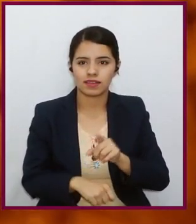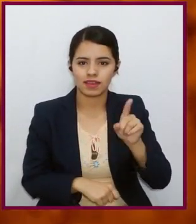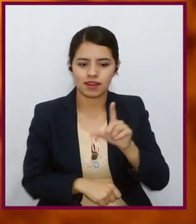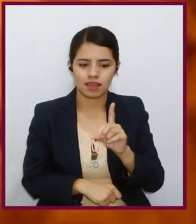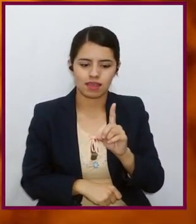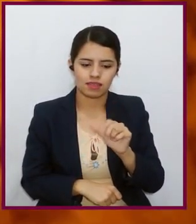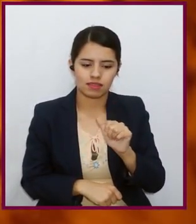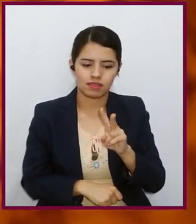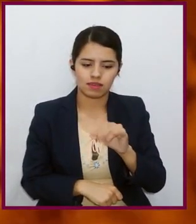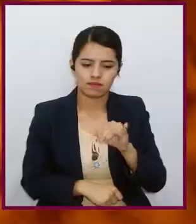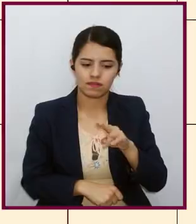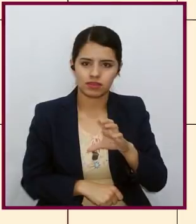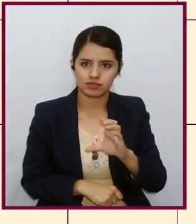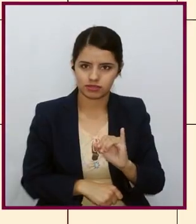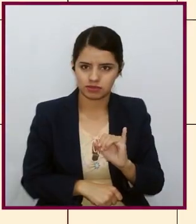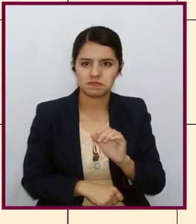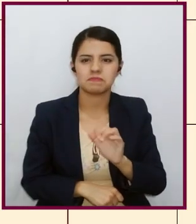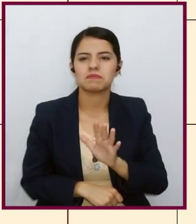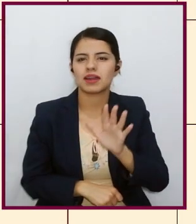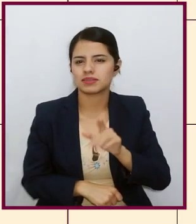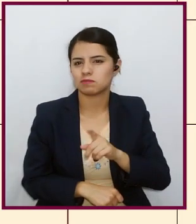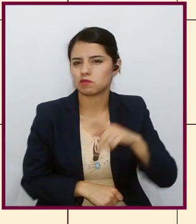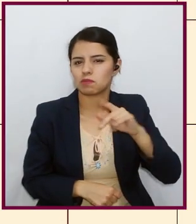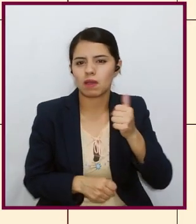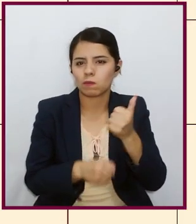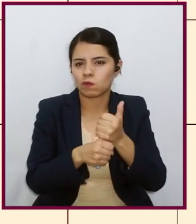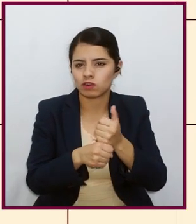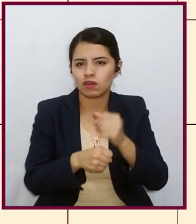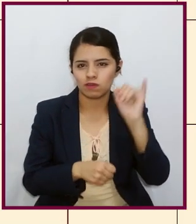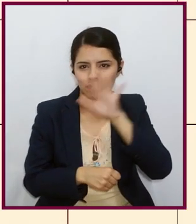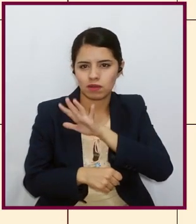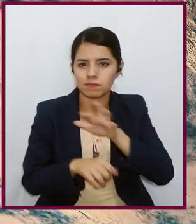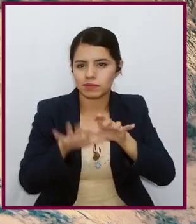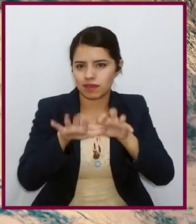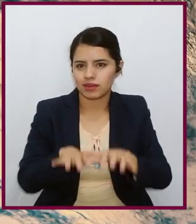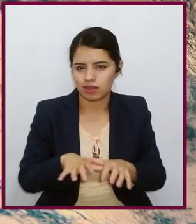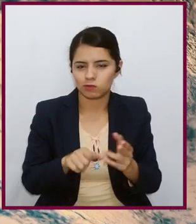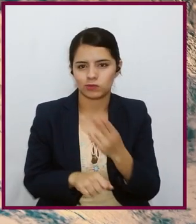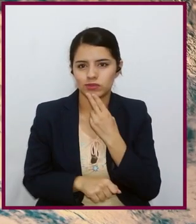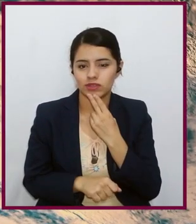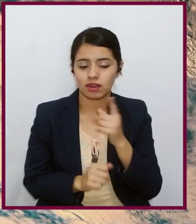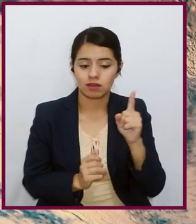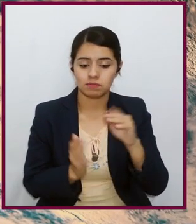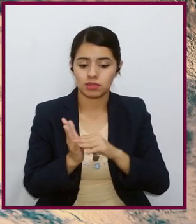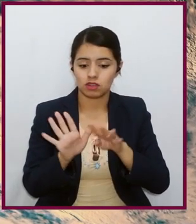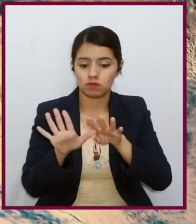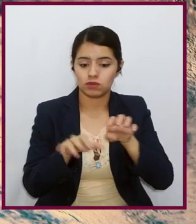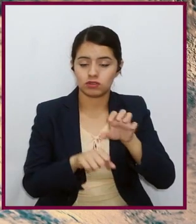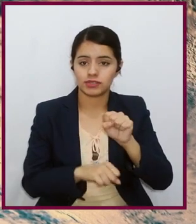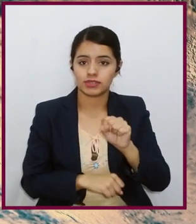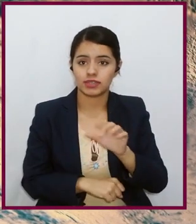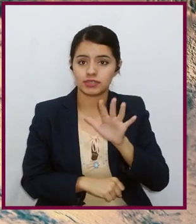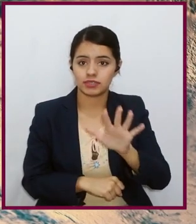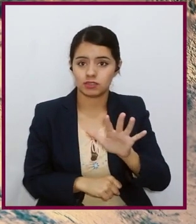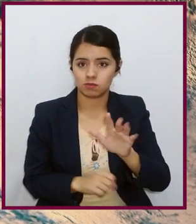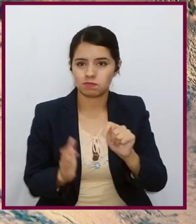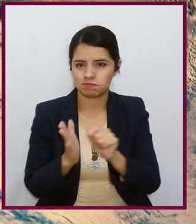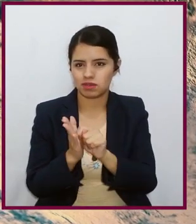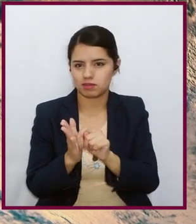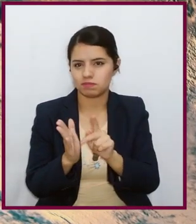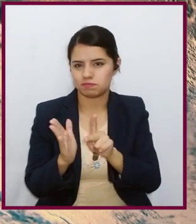Axel, gracias por esta invitación. La verdad espero que estos conceptos que he compartido con ustedes sean de utilidad. Si tienen alguna